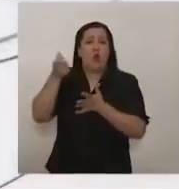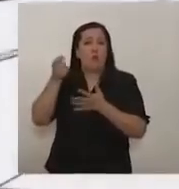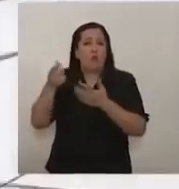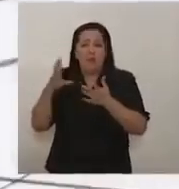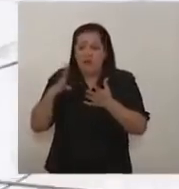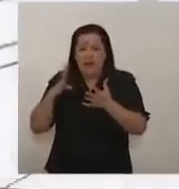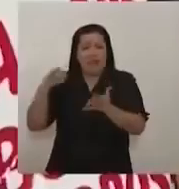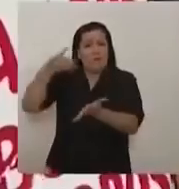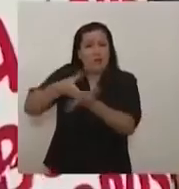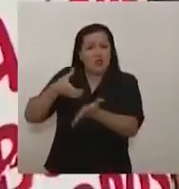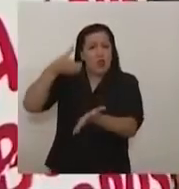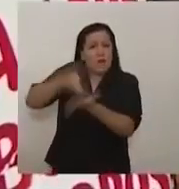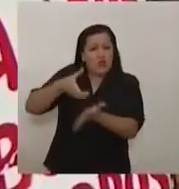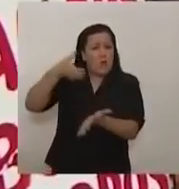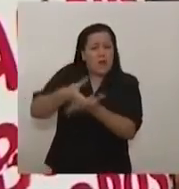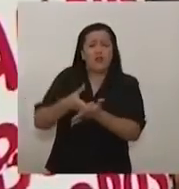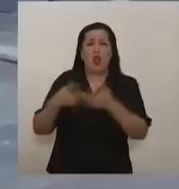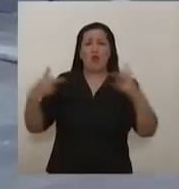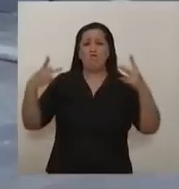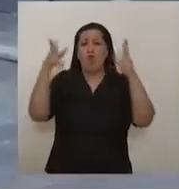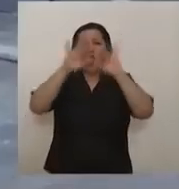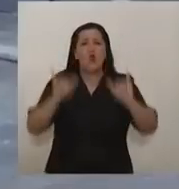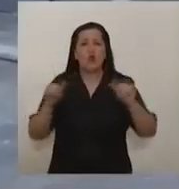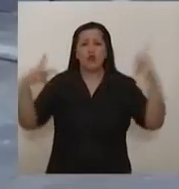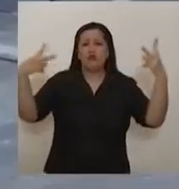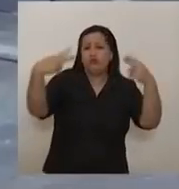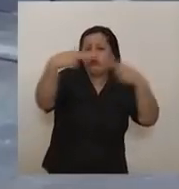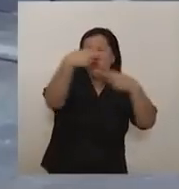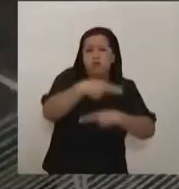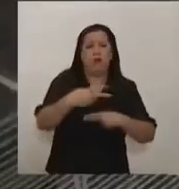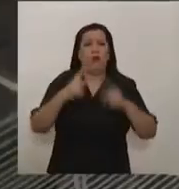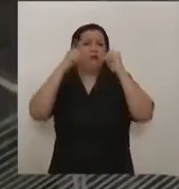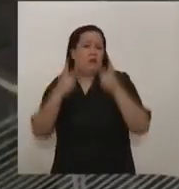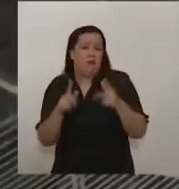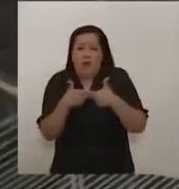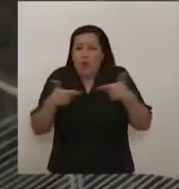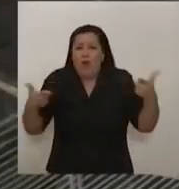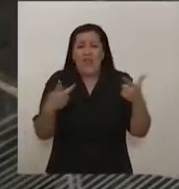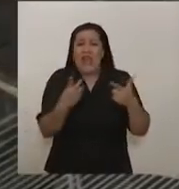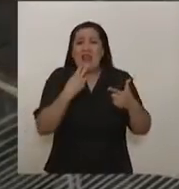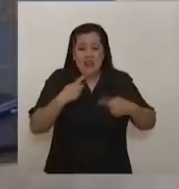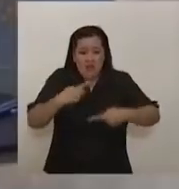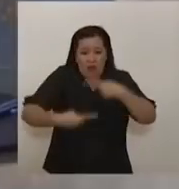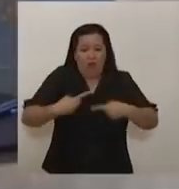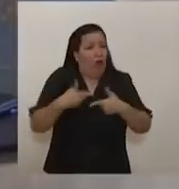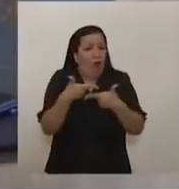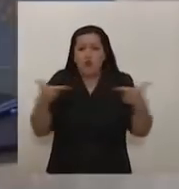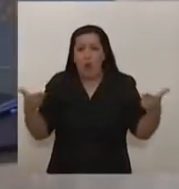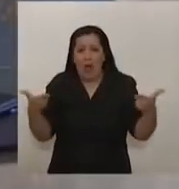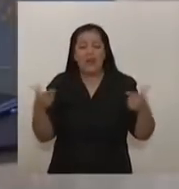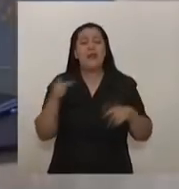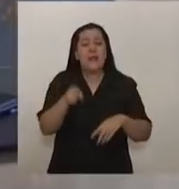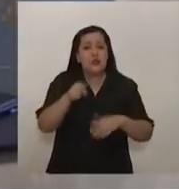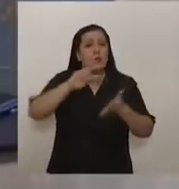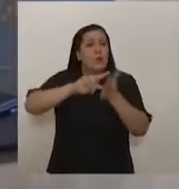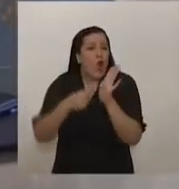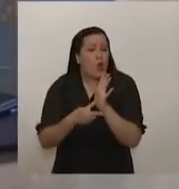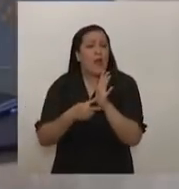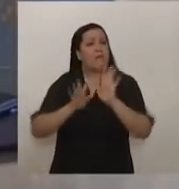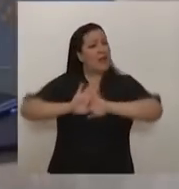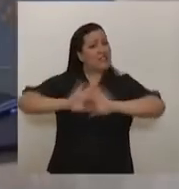desde hacía años. Había cortes de luz recurrentes y casi no existían las energías renovables. Todos esos problemas